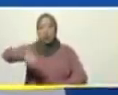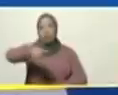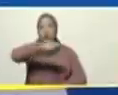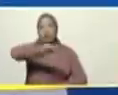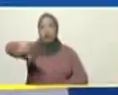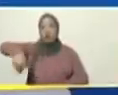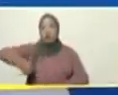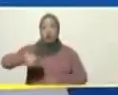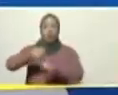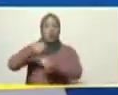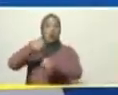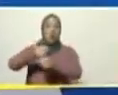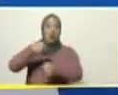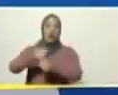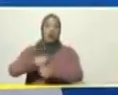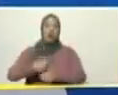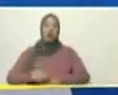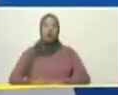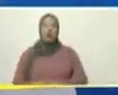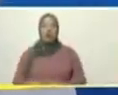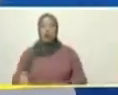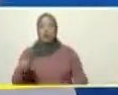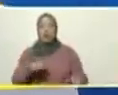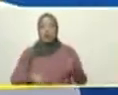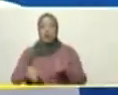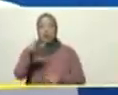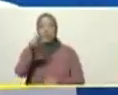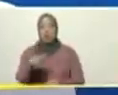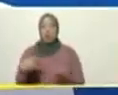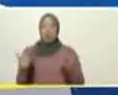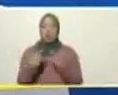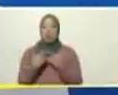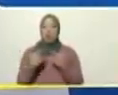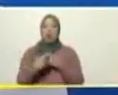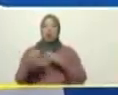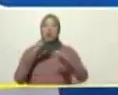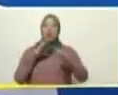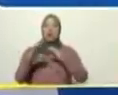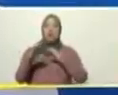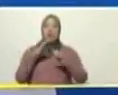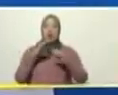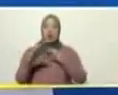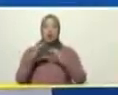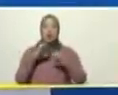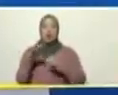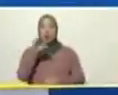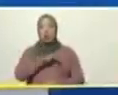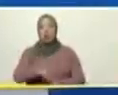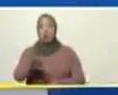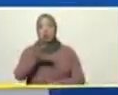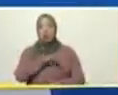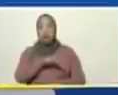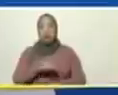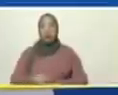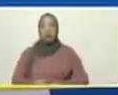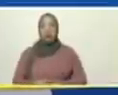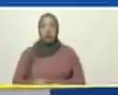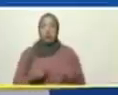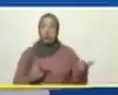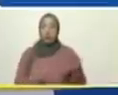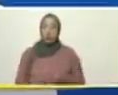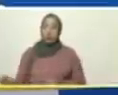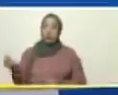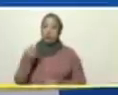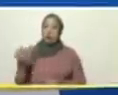nuestro trabajo en las trincheras de la comunicación y pues fortalecer los lazos de solidaridad. Entonces, más una